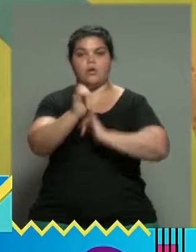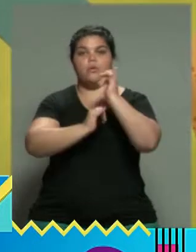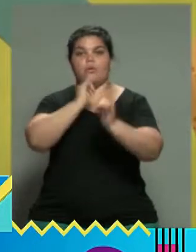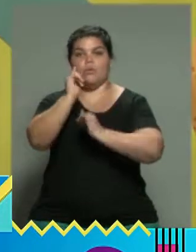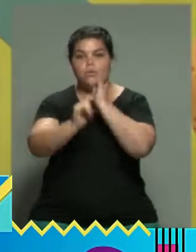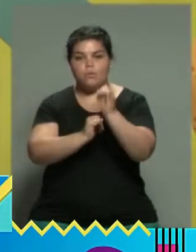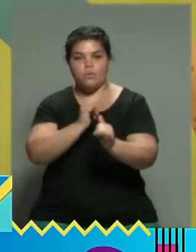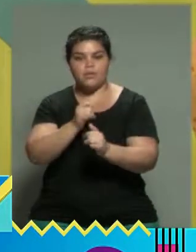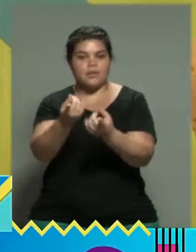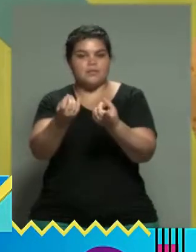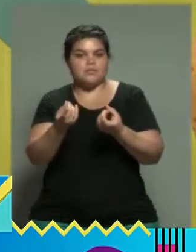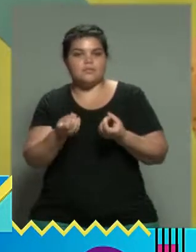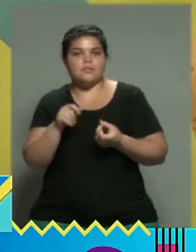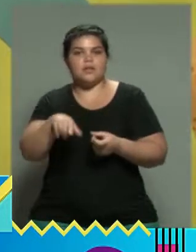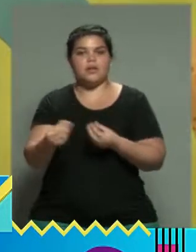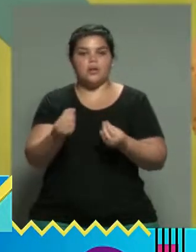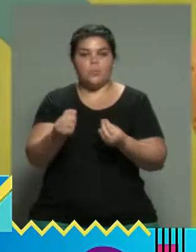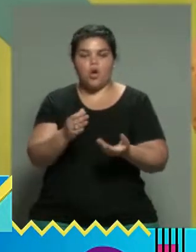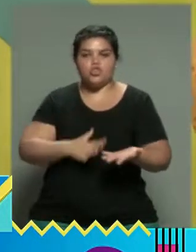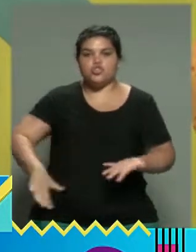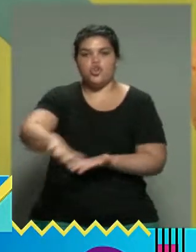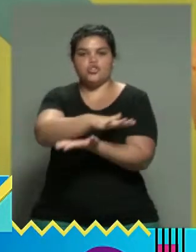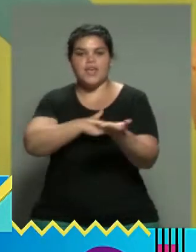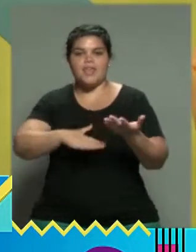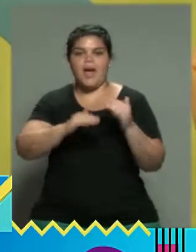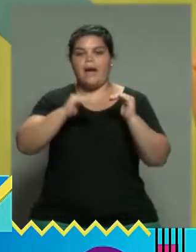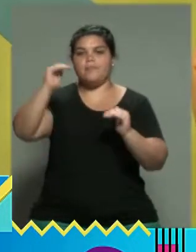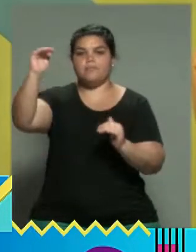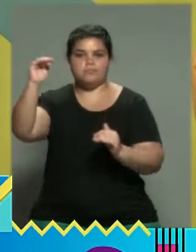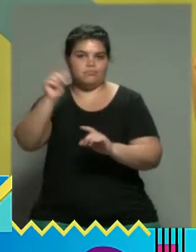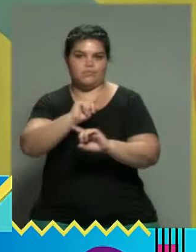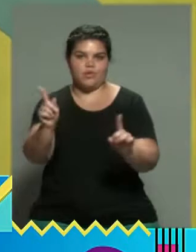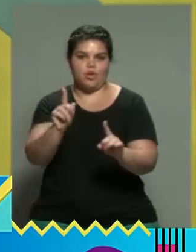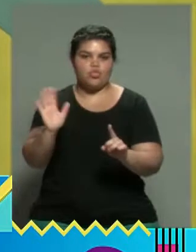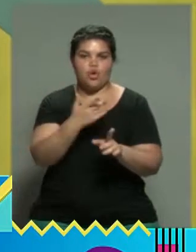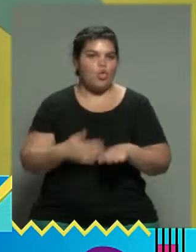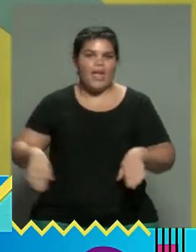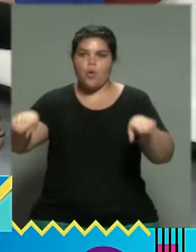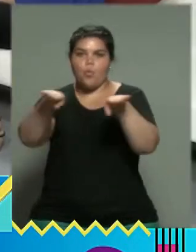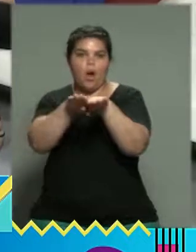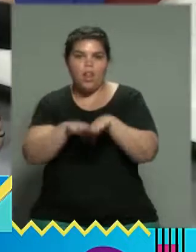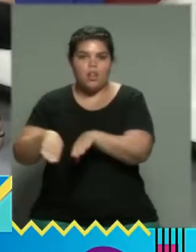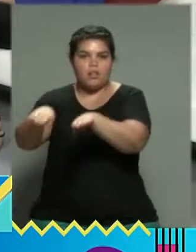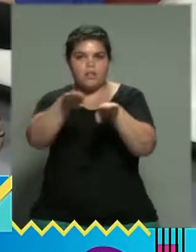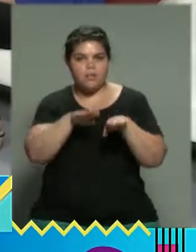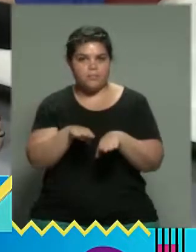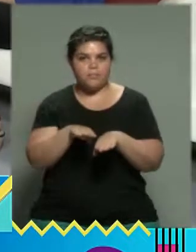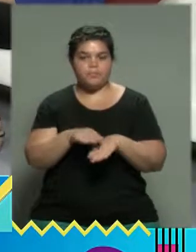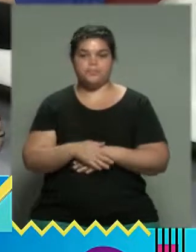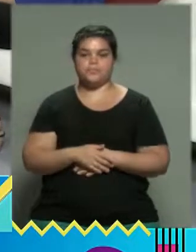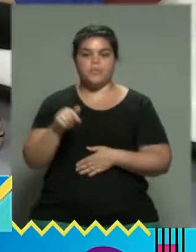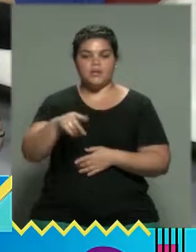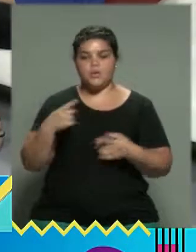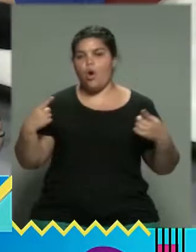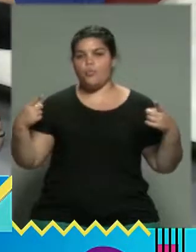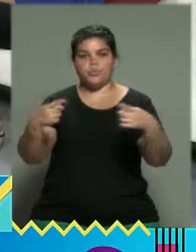llegar, el fin de esta historia tiene que ser una sociedad sin clase, donde todos tengamos las mismas oportunidades. Ese, por lo menos, es la finalidad